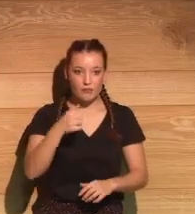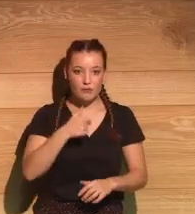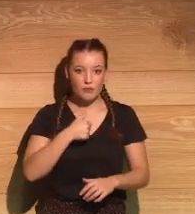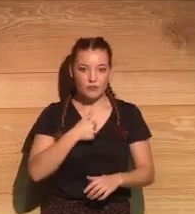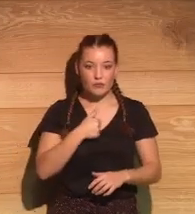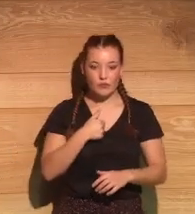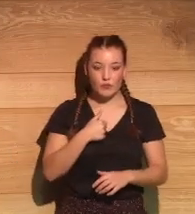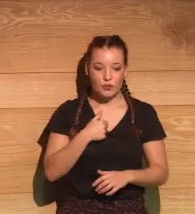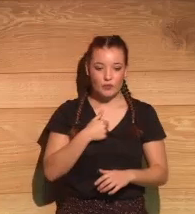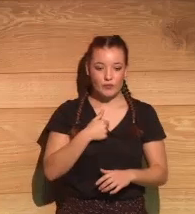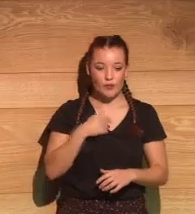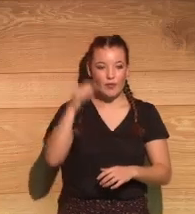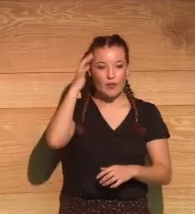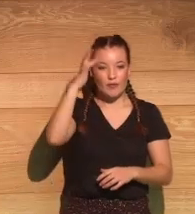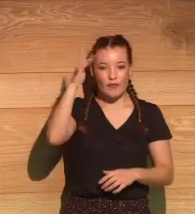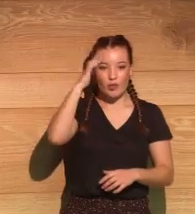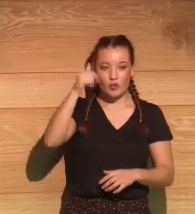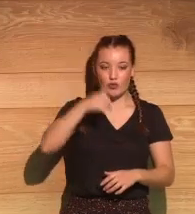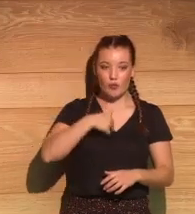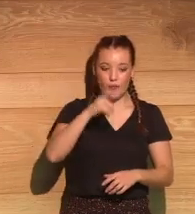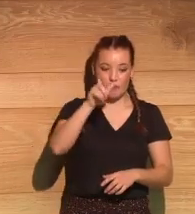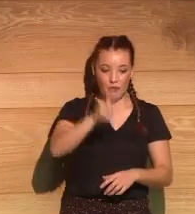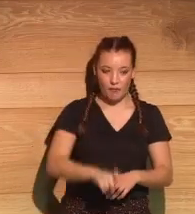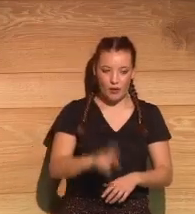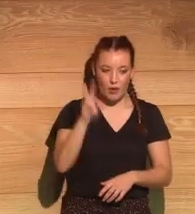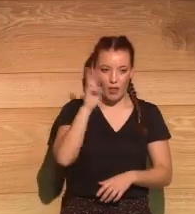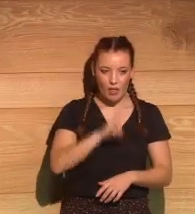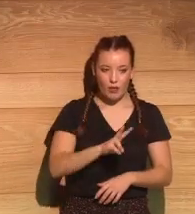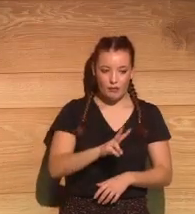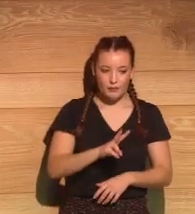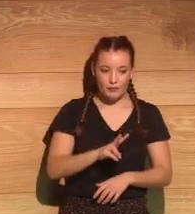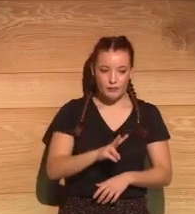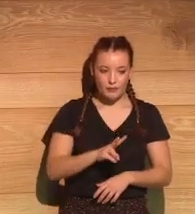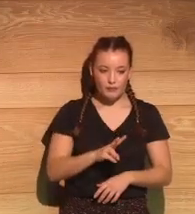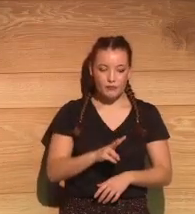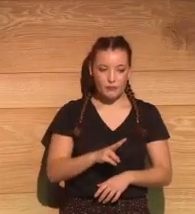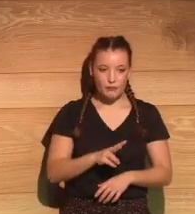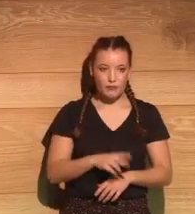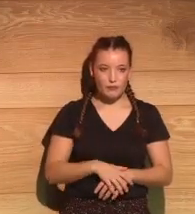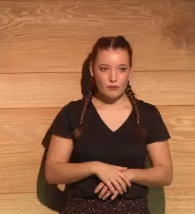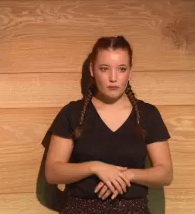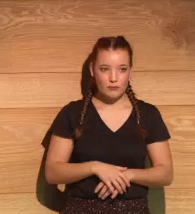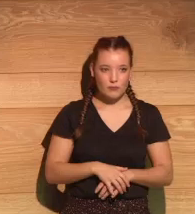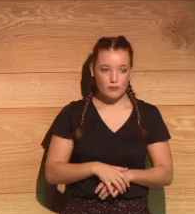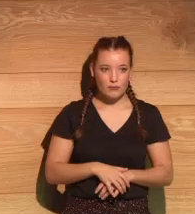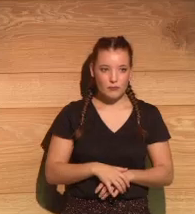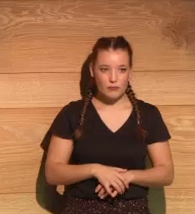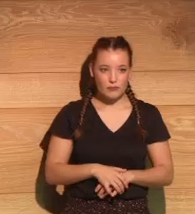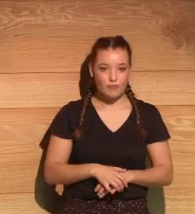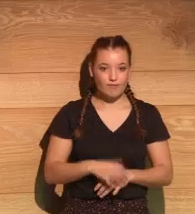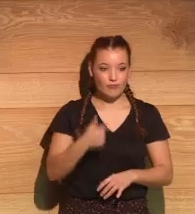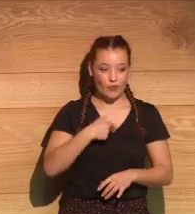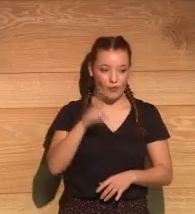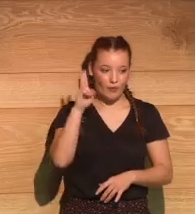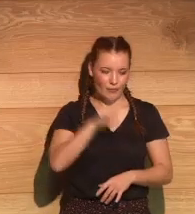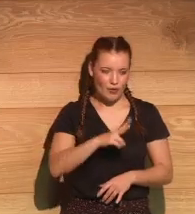tipo de figuras muy de extrema derecha con los cuales no simpatizo ideológicamente, y veo perfectamente la potencia y la